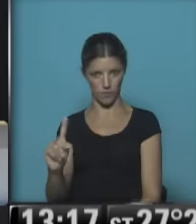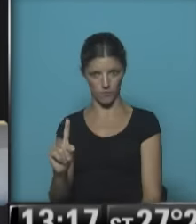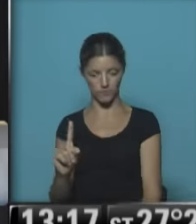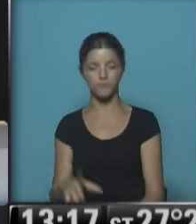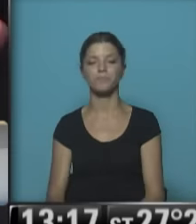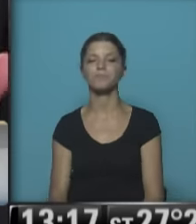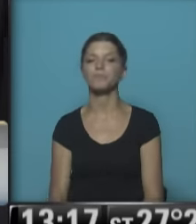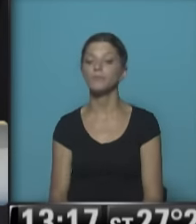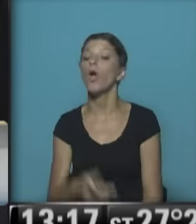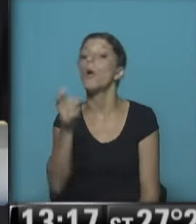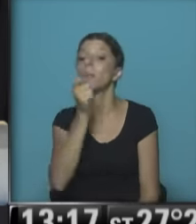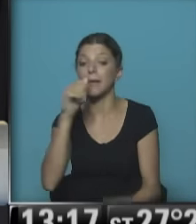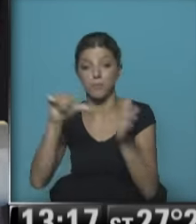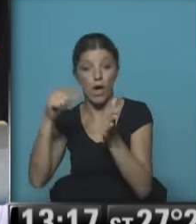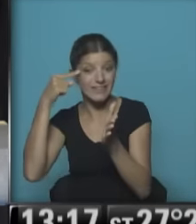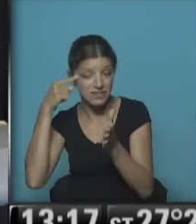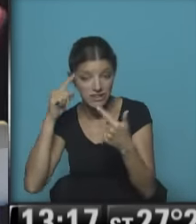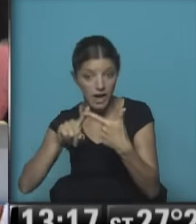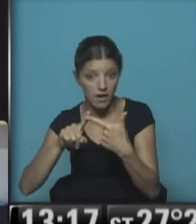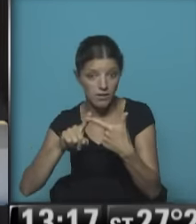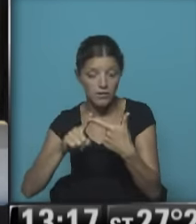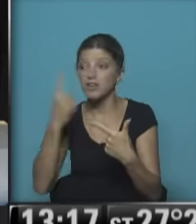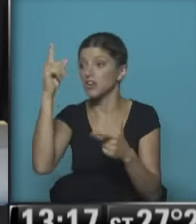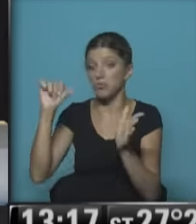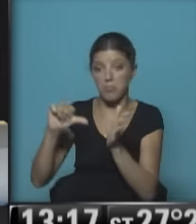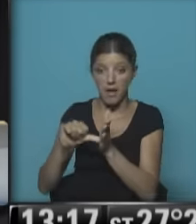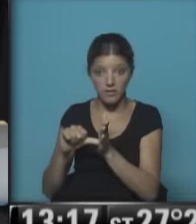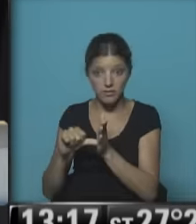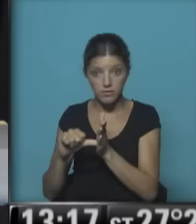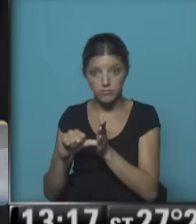necesariamente. China, que aparece como el país, de alguna forma, con su